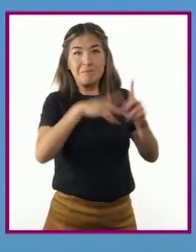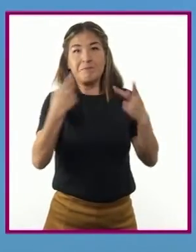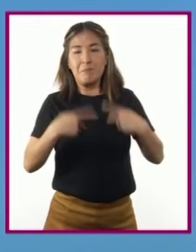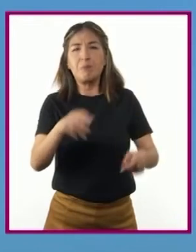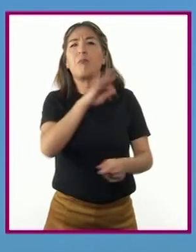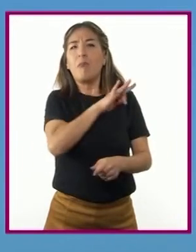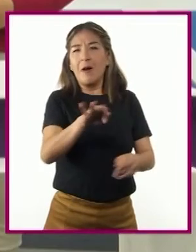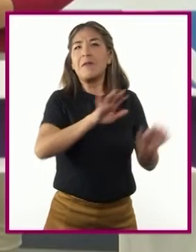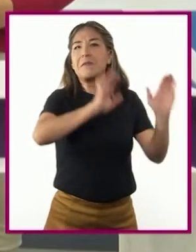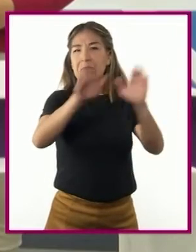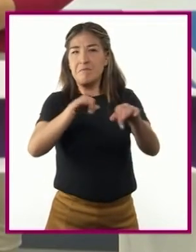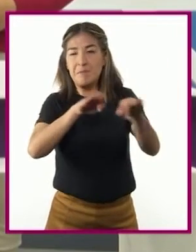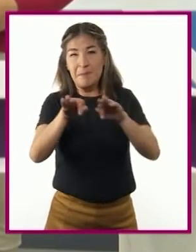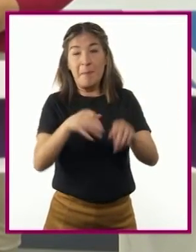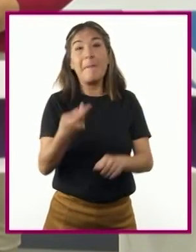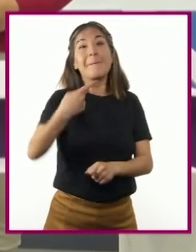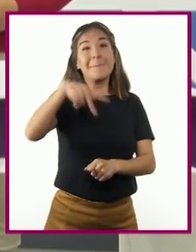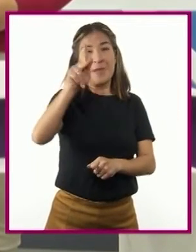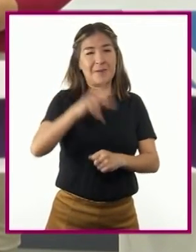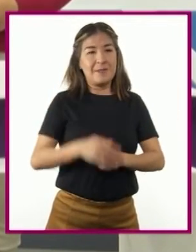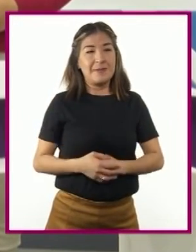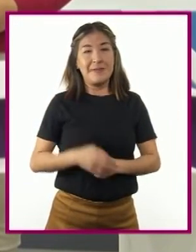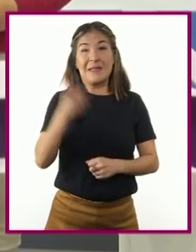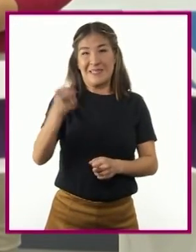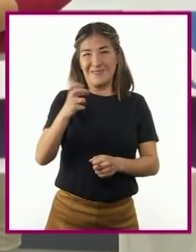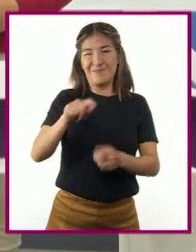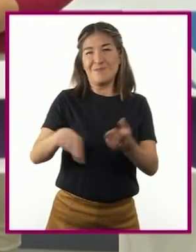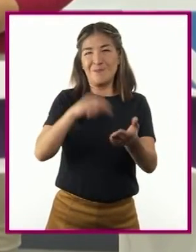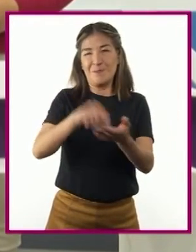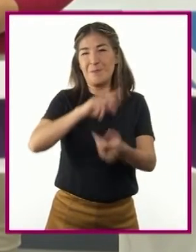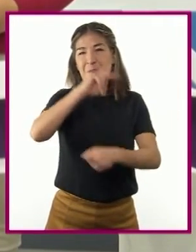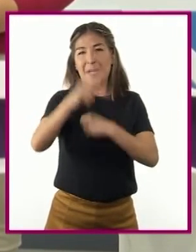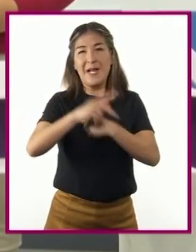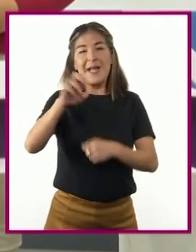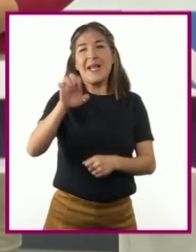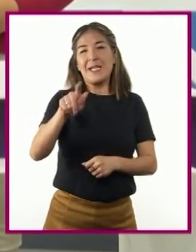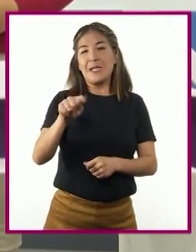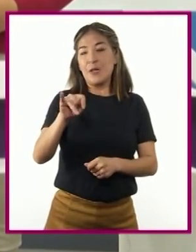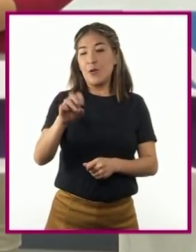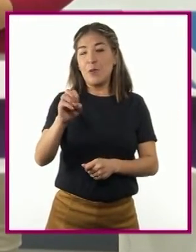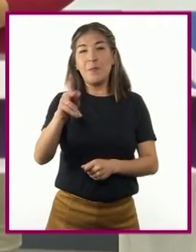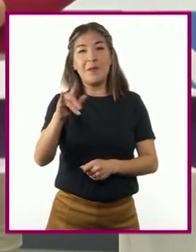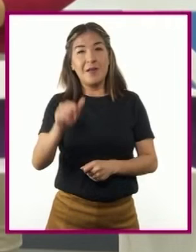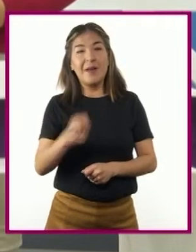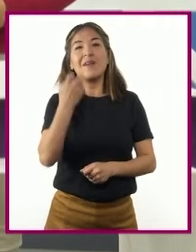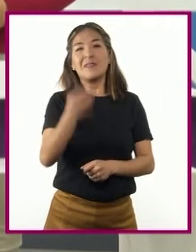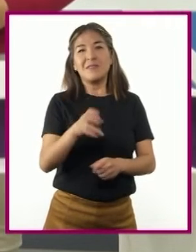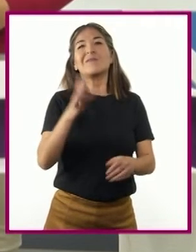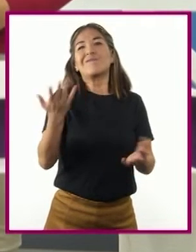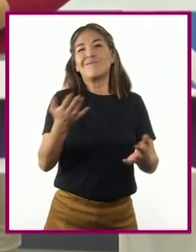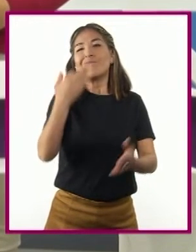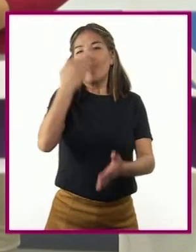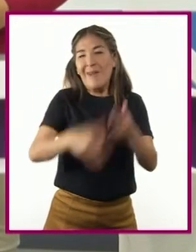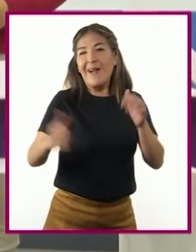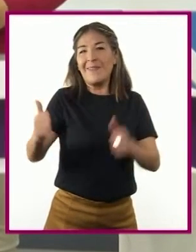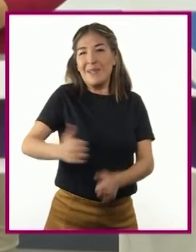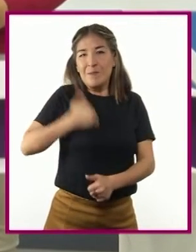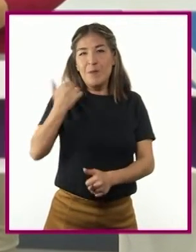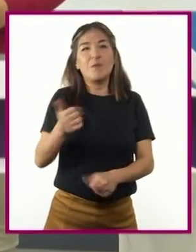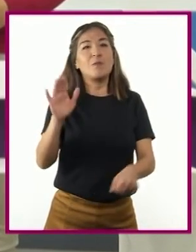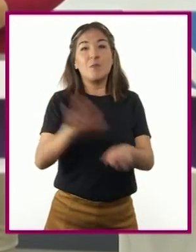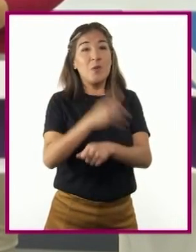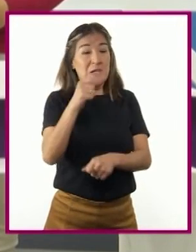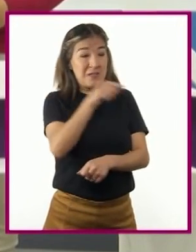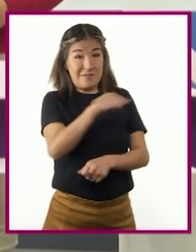trabajar. Sin embargo, en el caso de este país, este recurso humano está siendo desaprovechado porque ellos